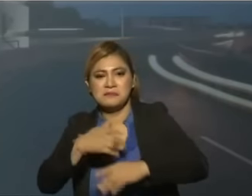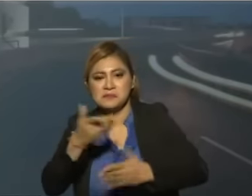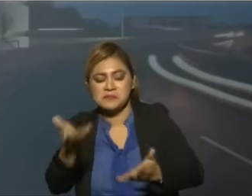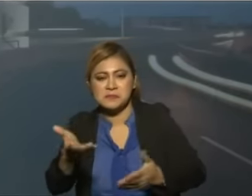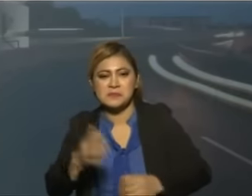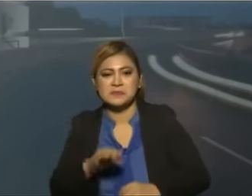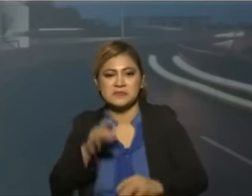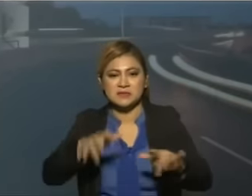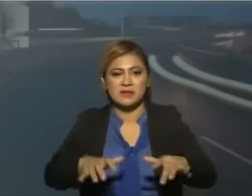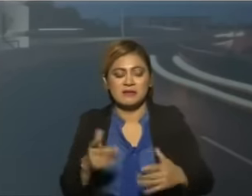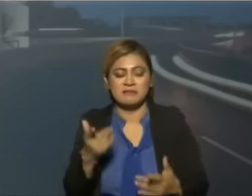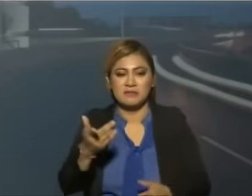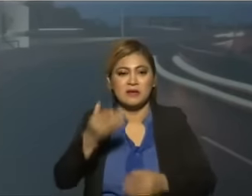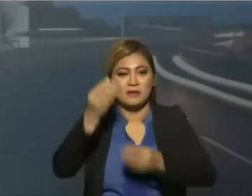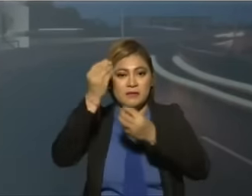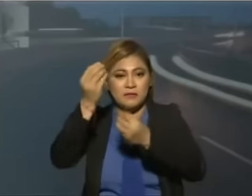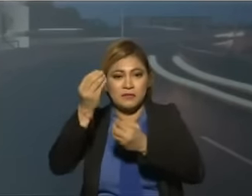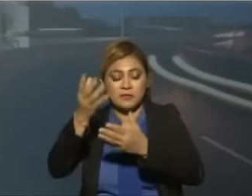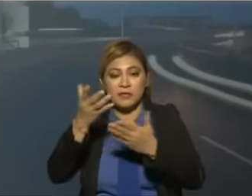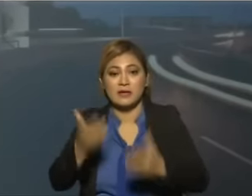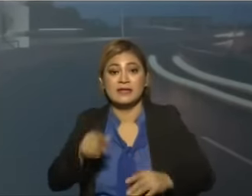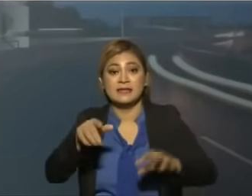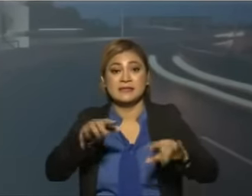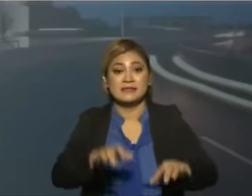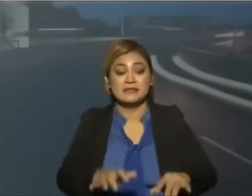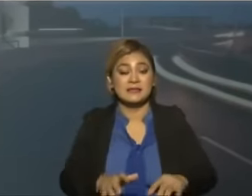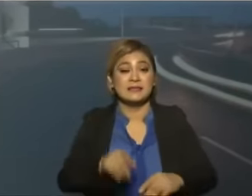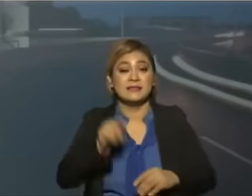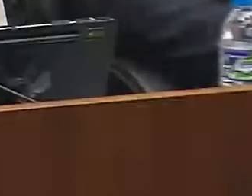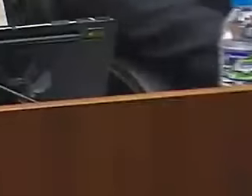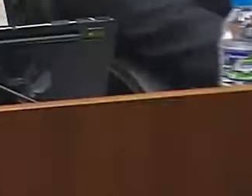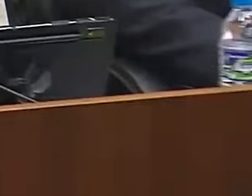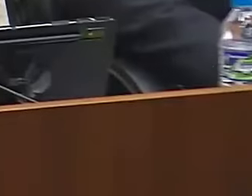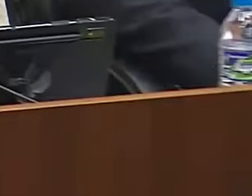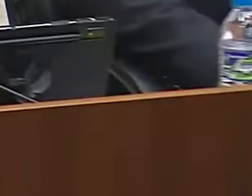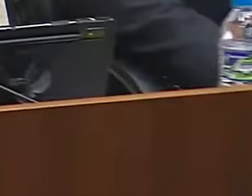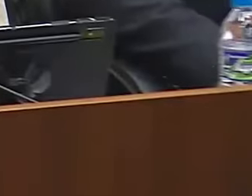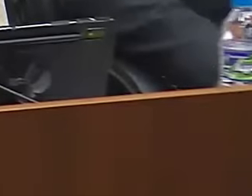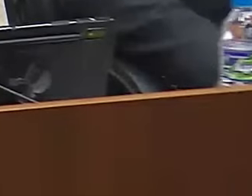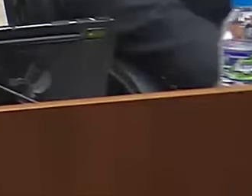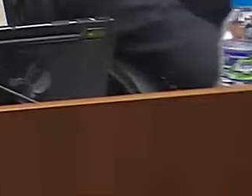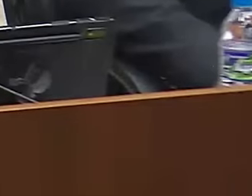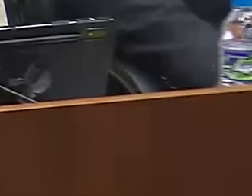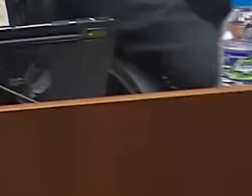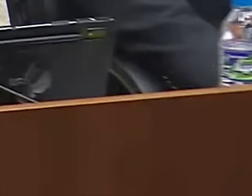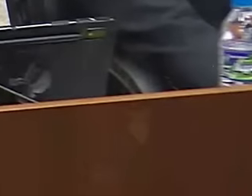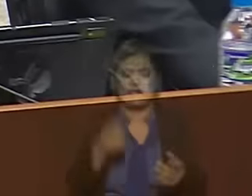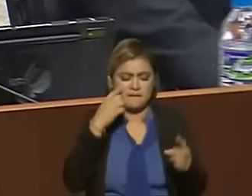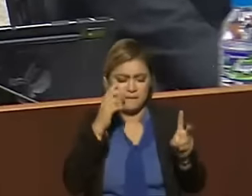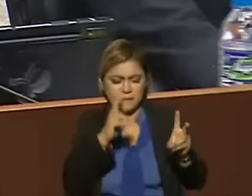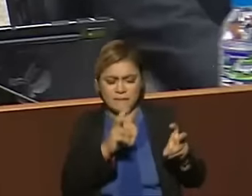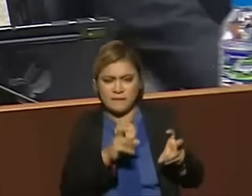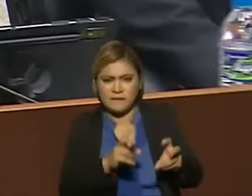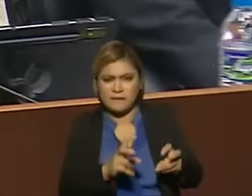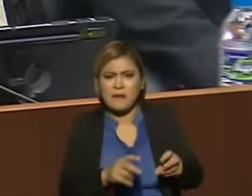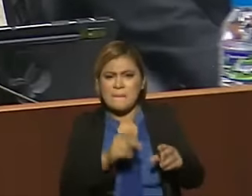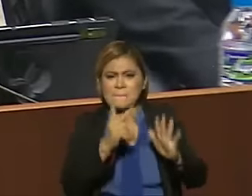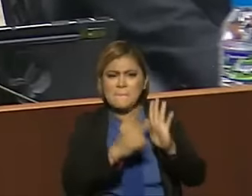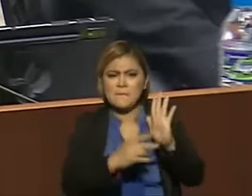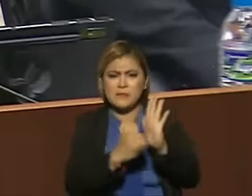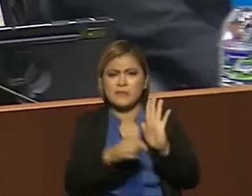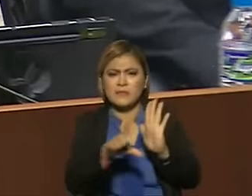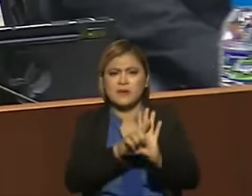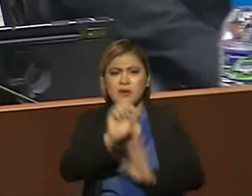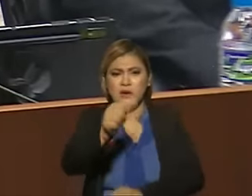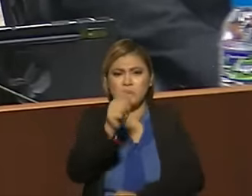señora secretaria. Informe técnico que rinde la Secretaría General al Pleno de la Asamblea Nacional relativo a la revisión y corrección de estilo del proyecto de